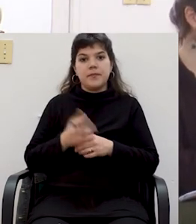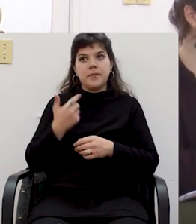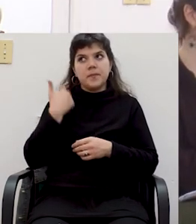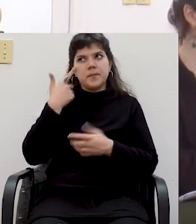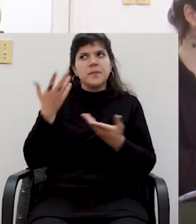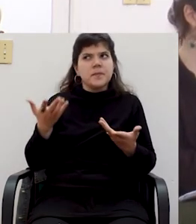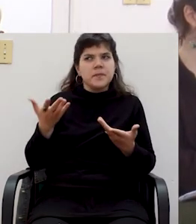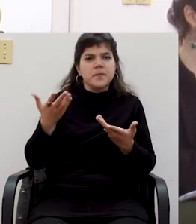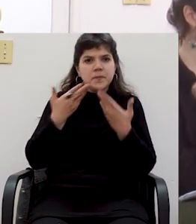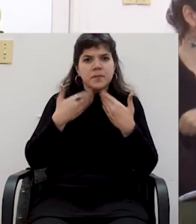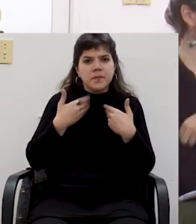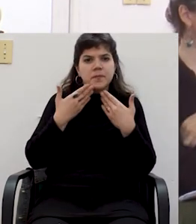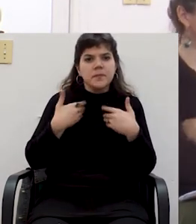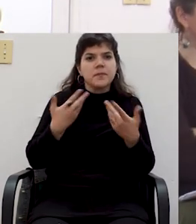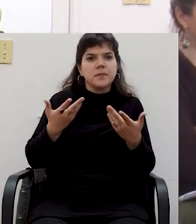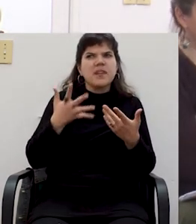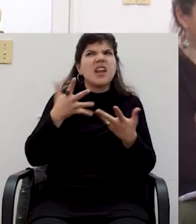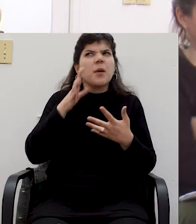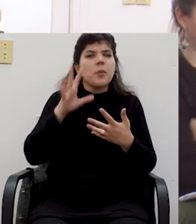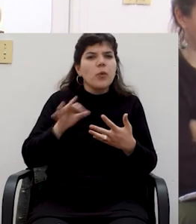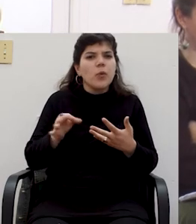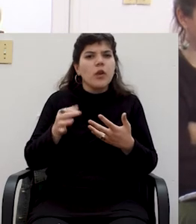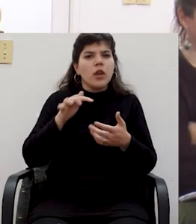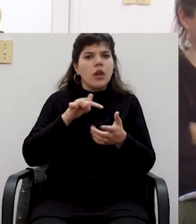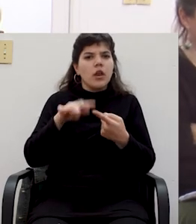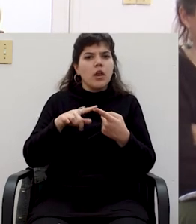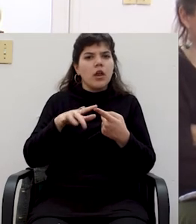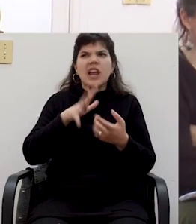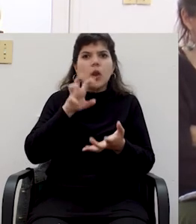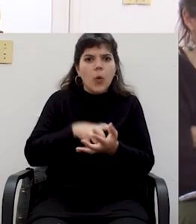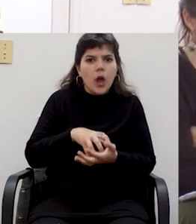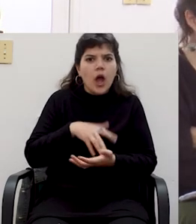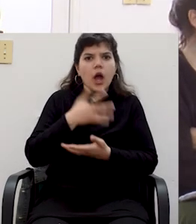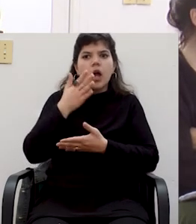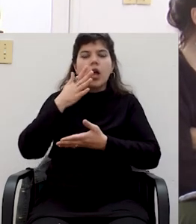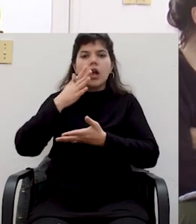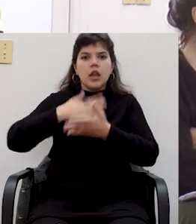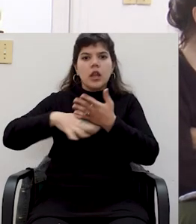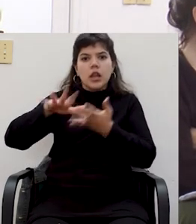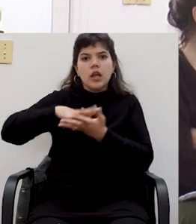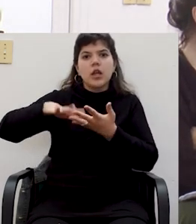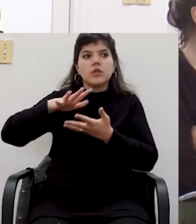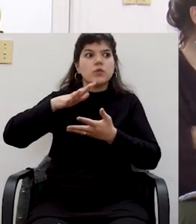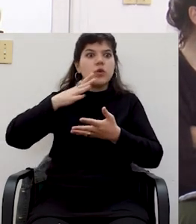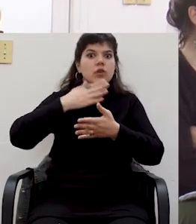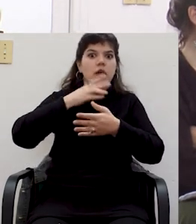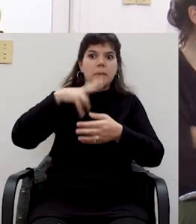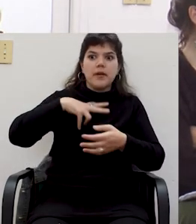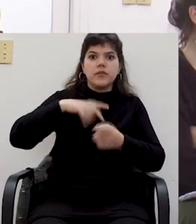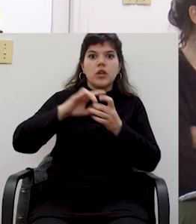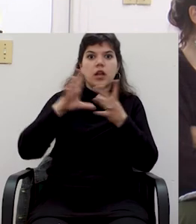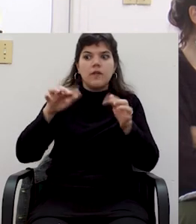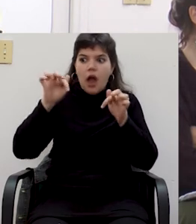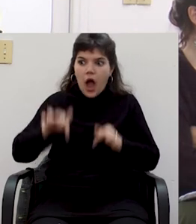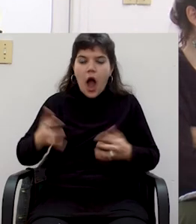hacer esas preguntas. ¿Qué oportunidad, qué lugar tiene un estudiante en situación de privación de libertad hoy en el